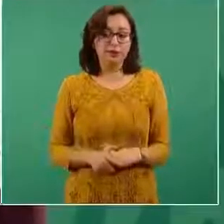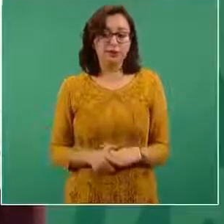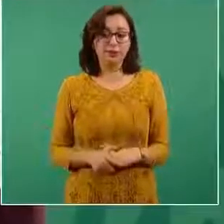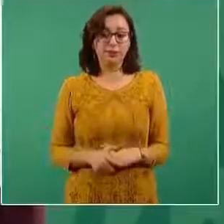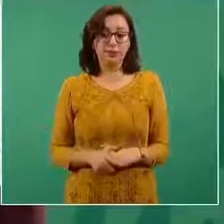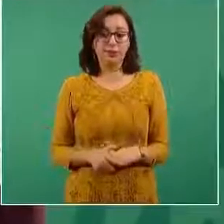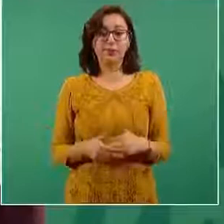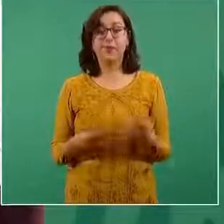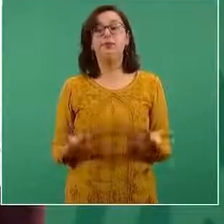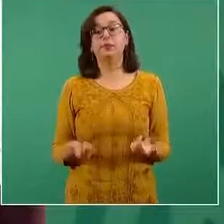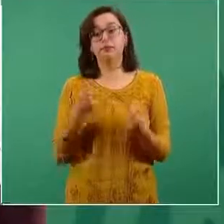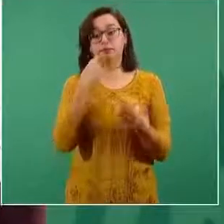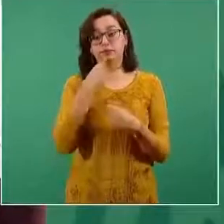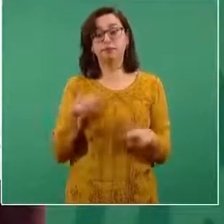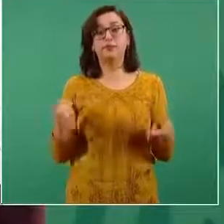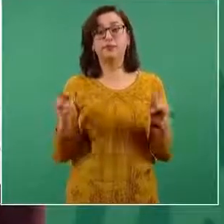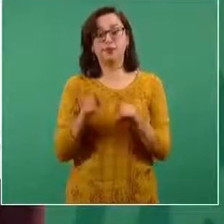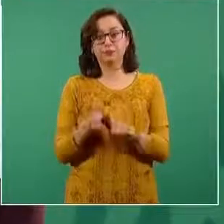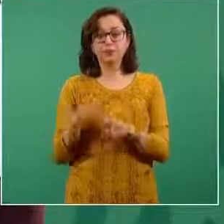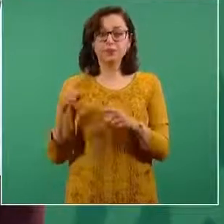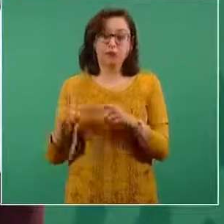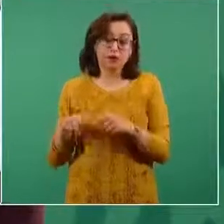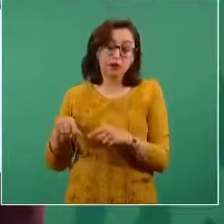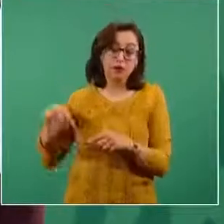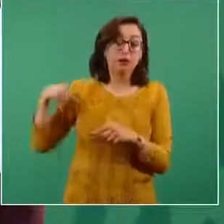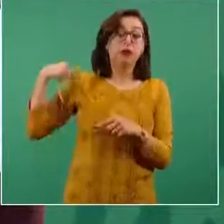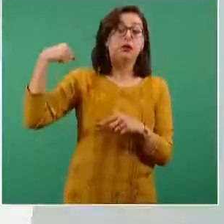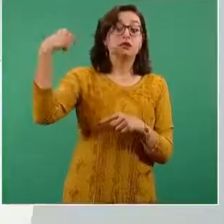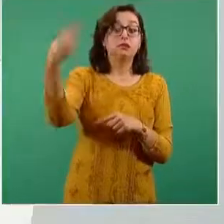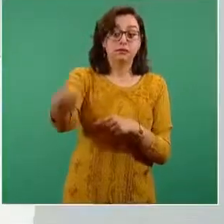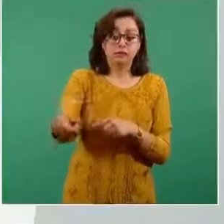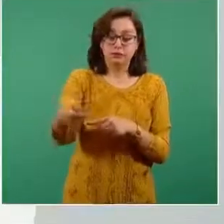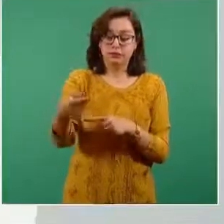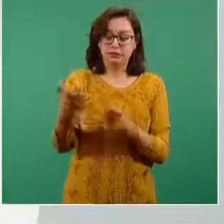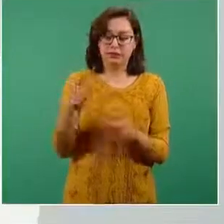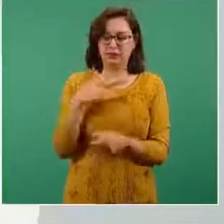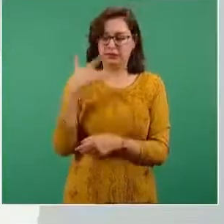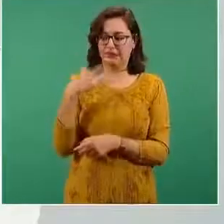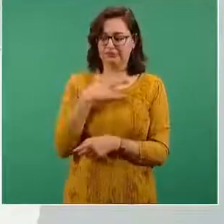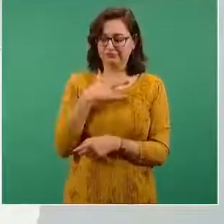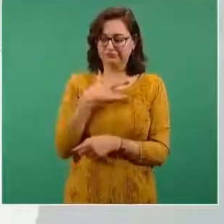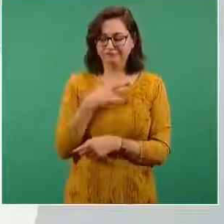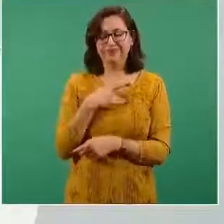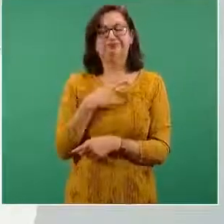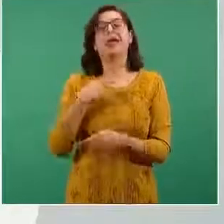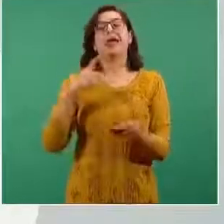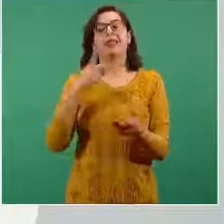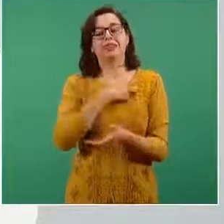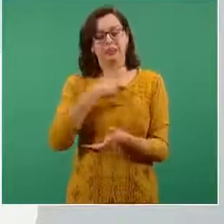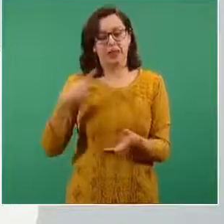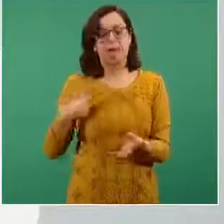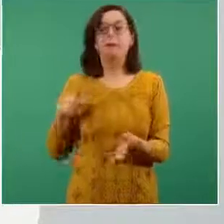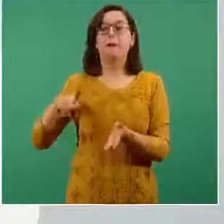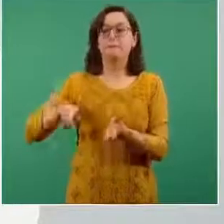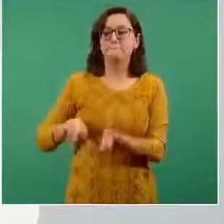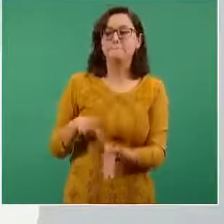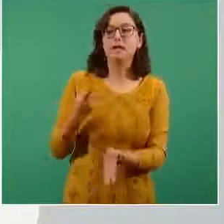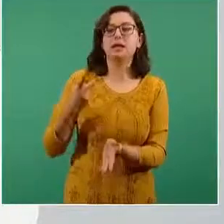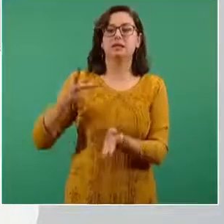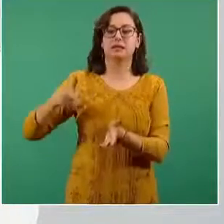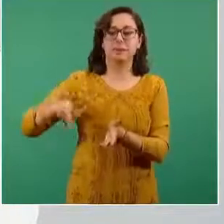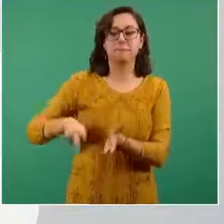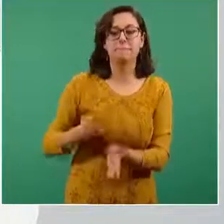será más adelante, si se identifica la necesidad de siguientes dosis más allá de las